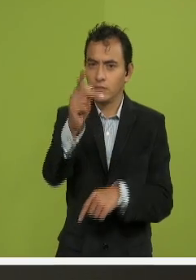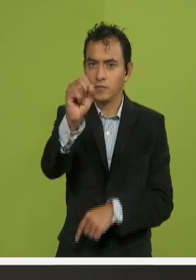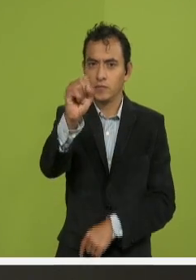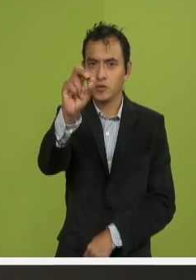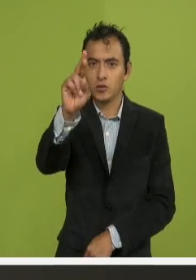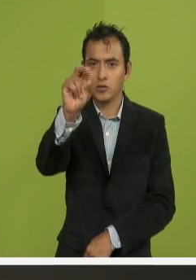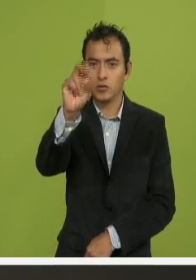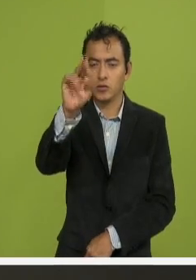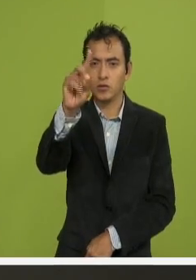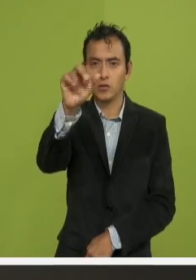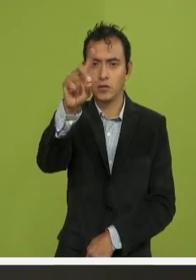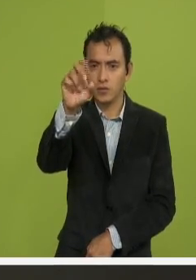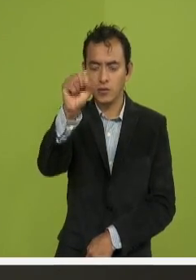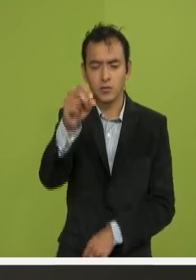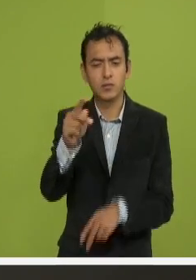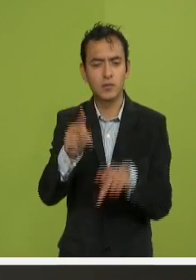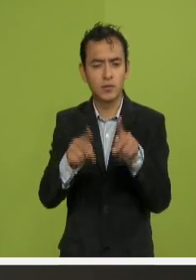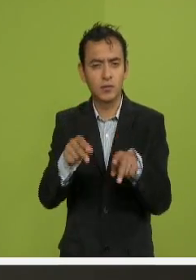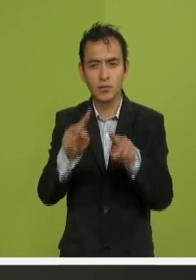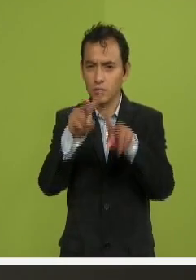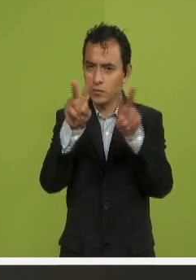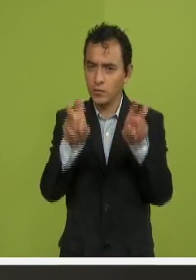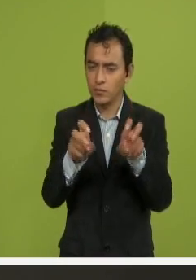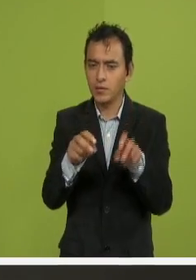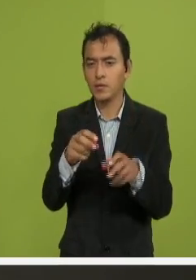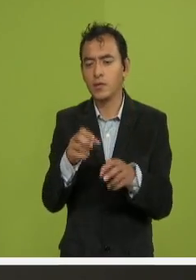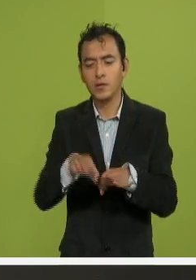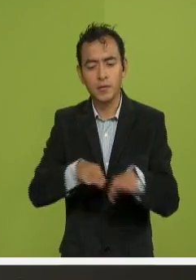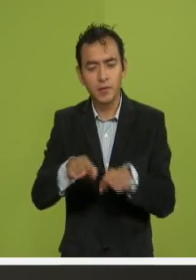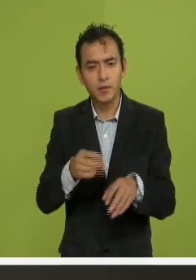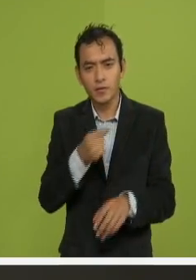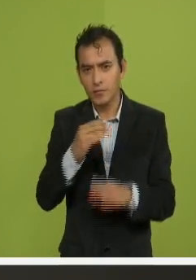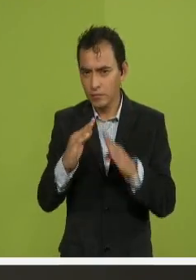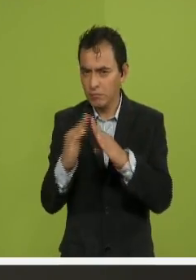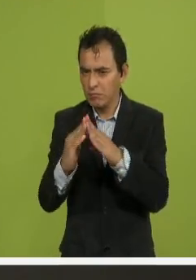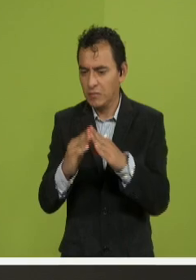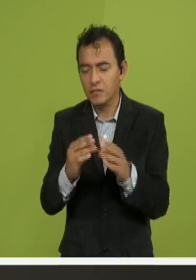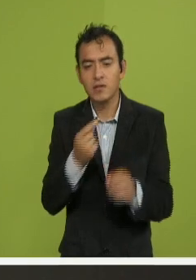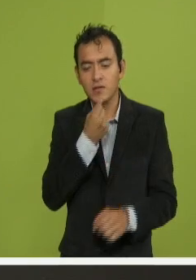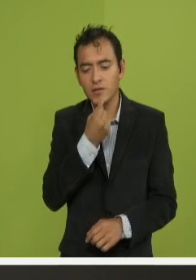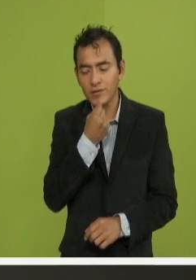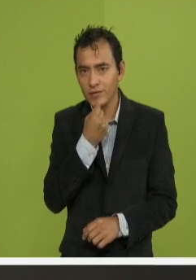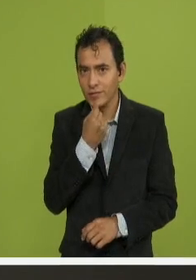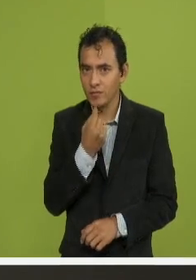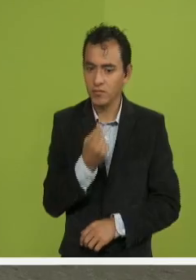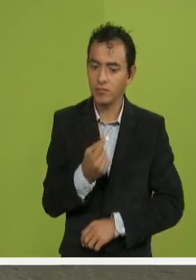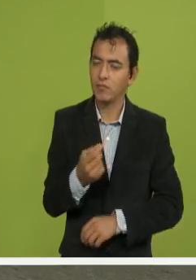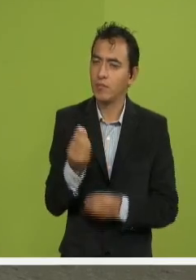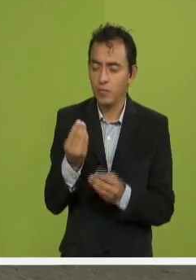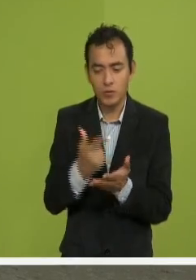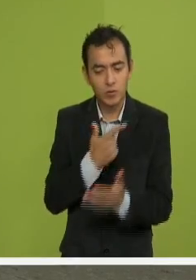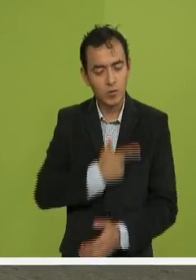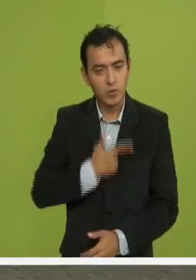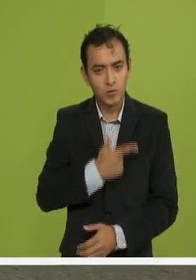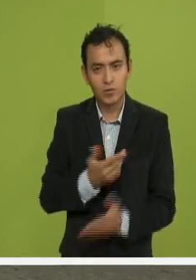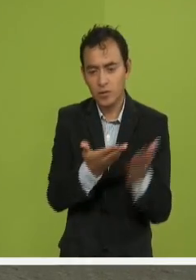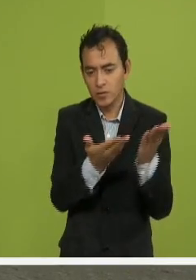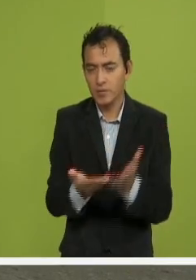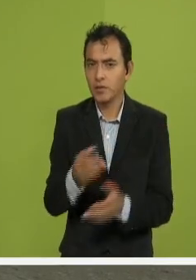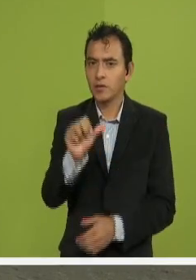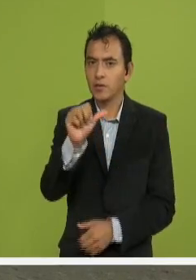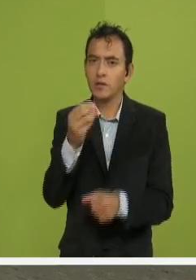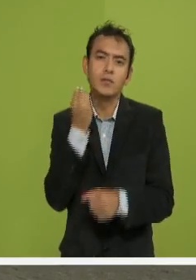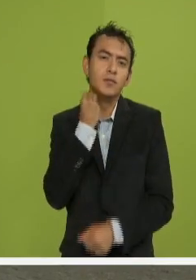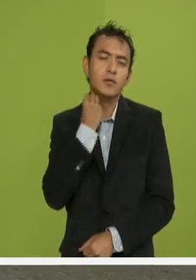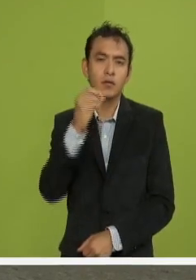Hoy vamos a hablar de este tema, empleo doméstico infantil, y para ello me da mucho gusto recibir en este espacio, en este programa de Sororidades, al abogado